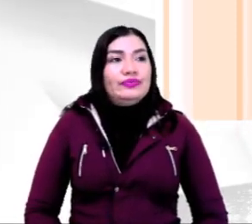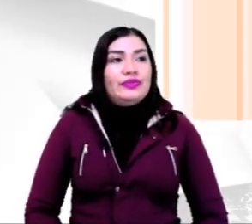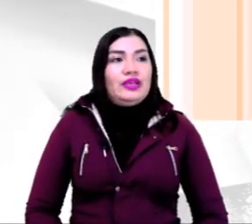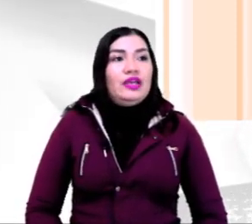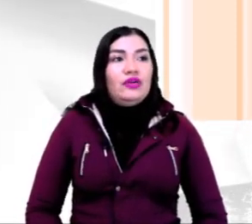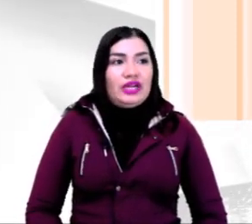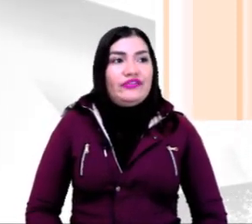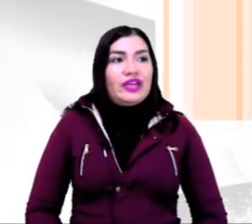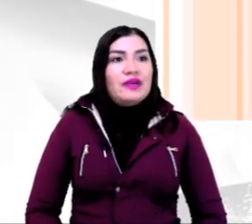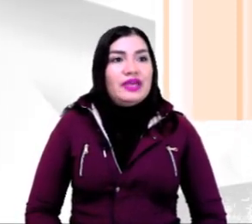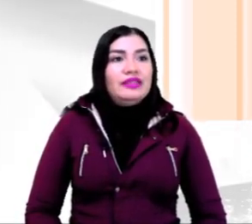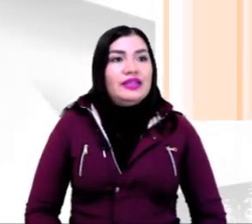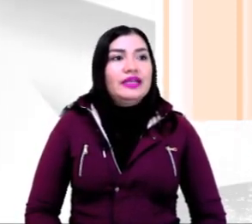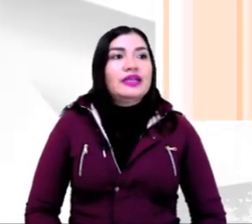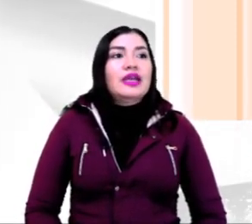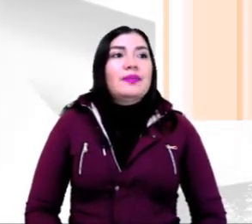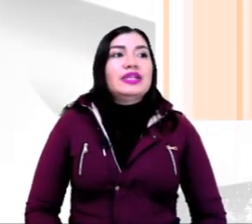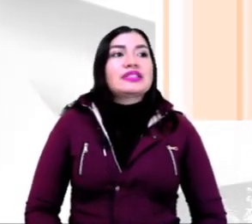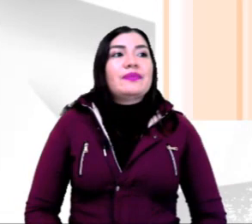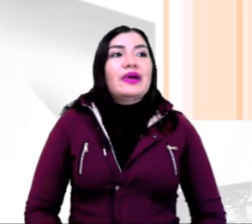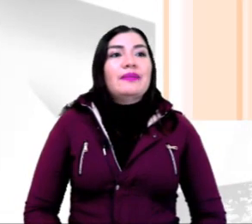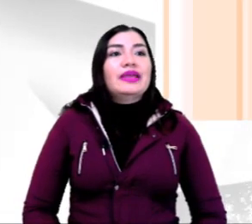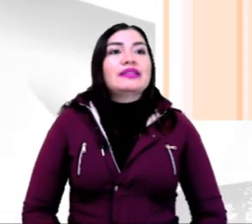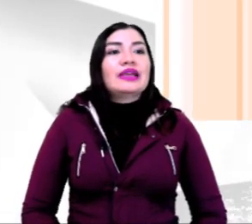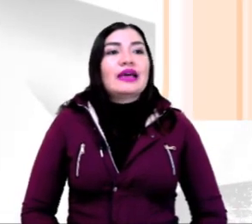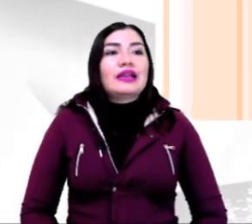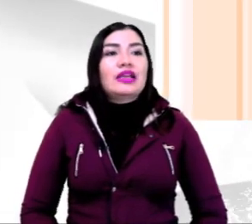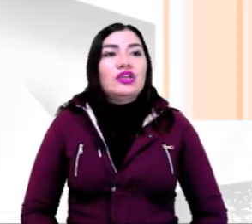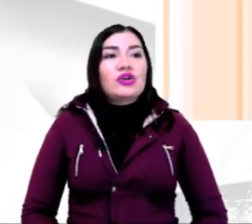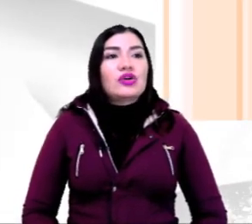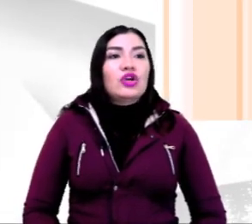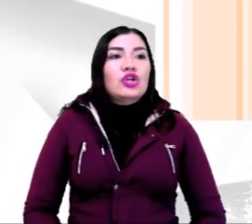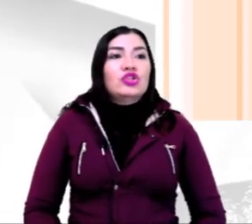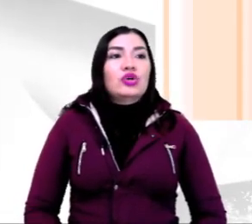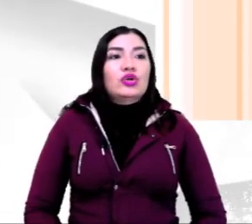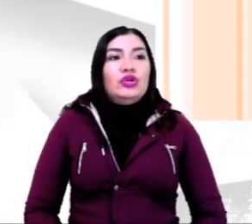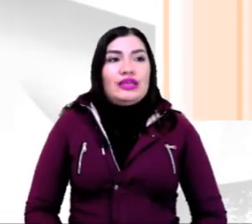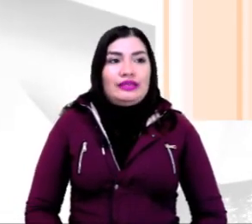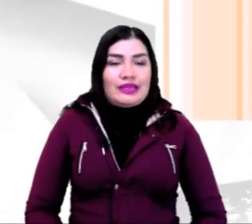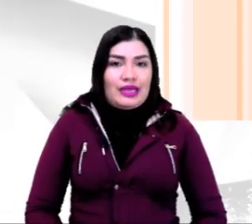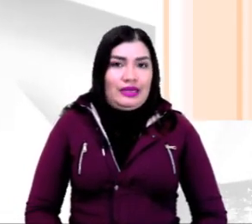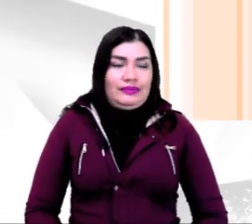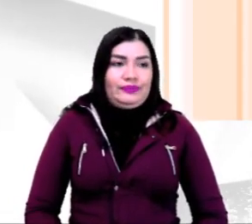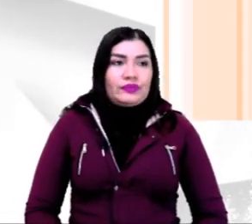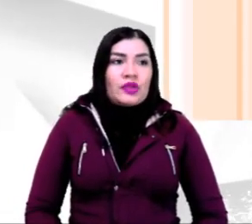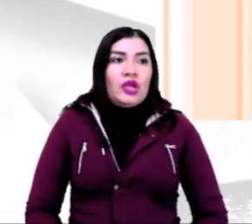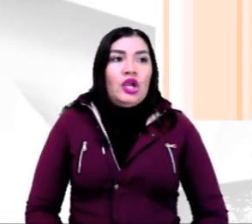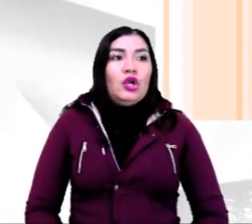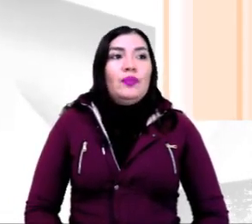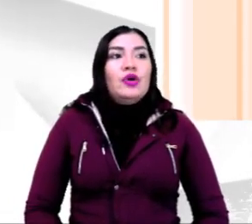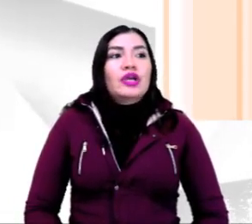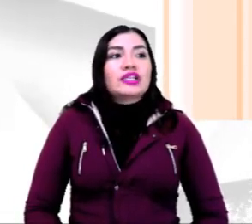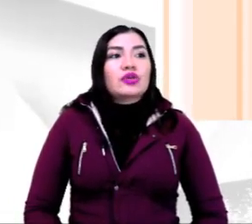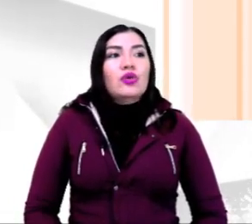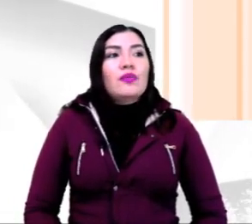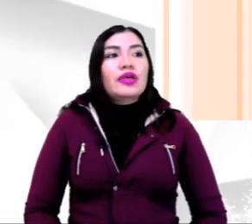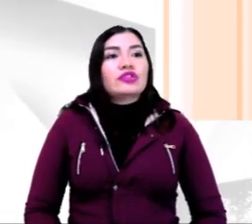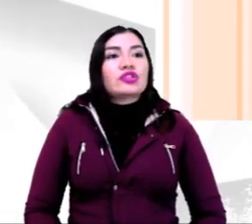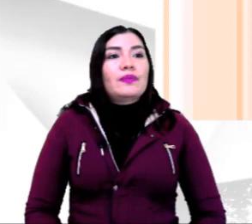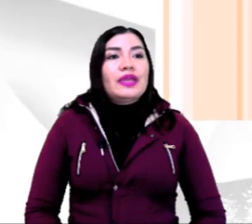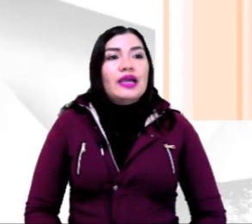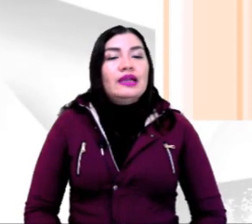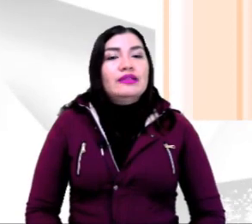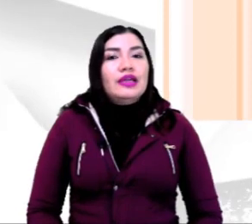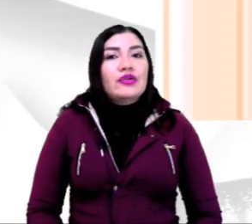ubicado geográficamente principalmente en la región nororiental. Los bosques